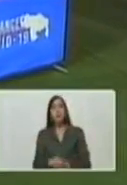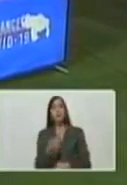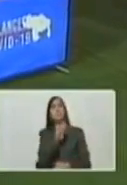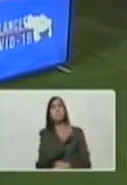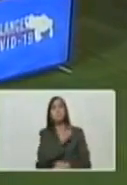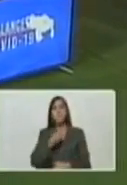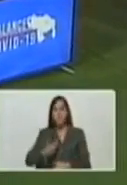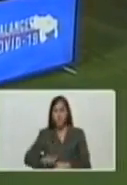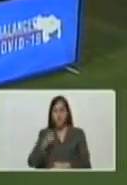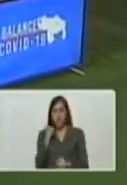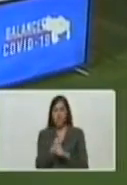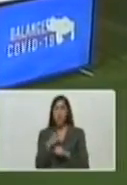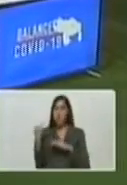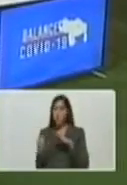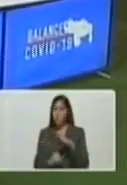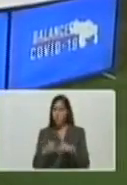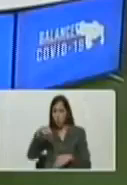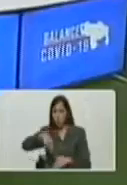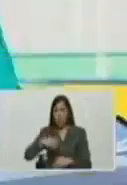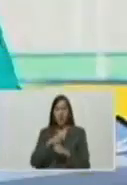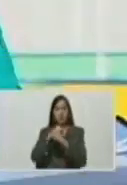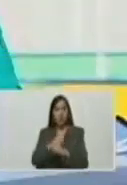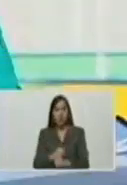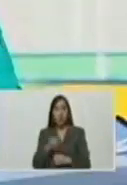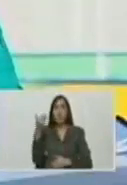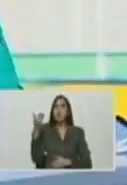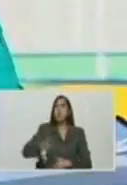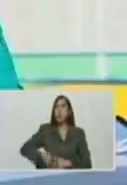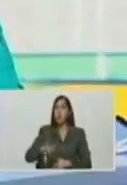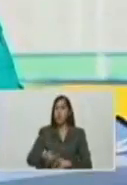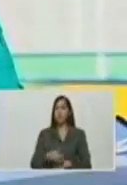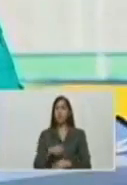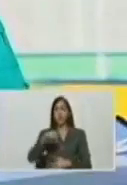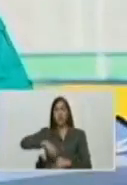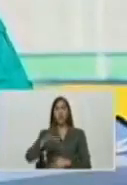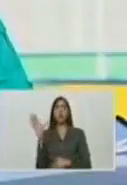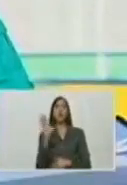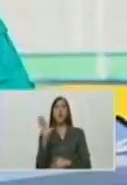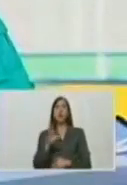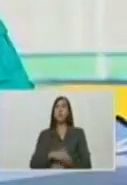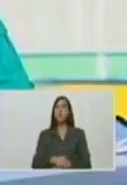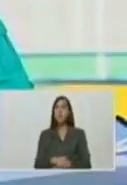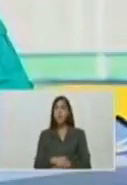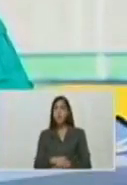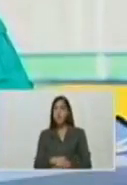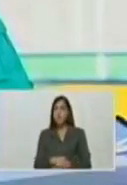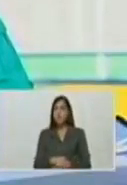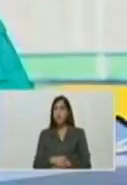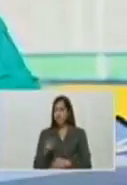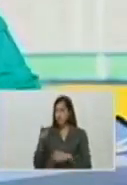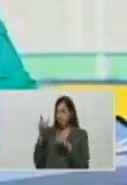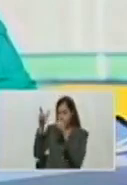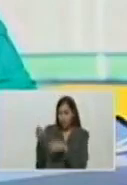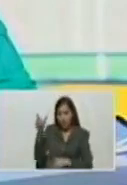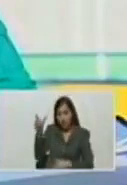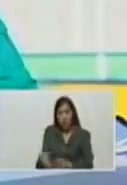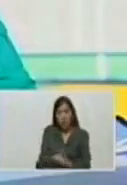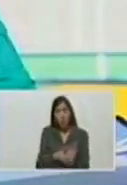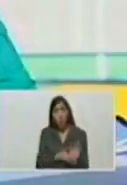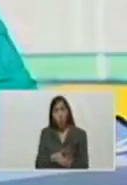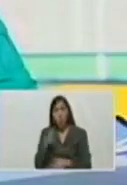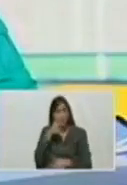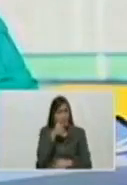del Instituto Nacional de Hipódromo, tremendo, y del Poliedro. En el Poliedro el Potro yo lo tengo encargado de supervisar